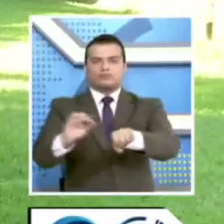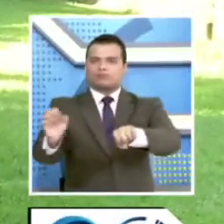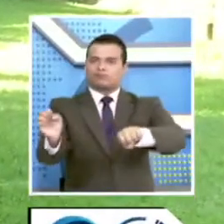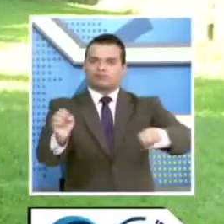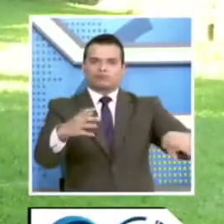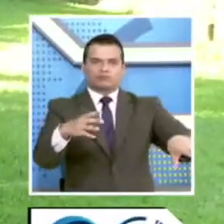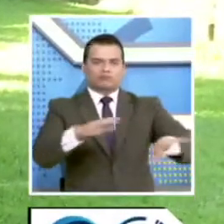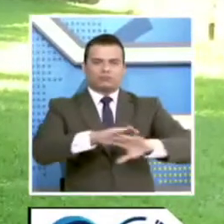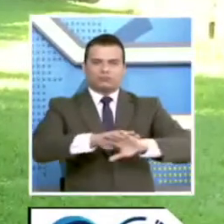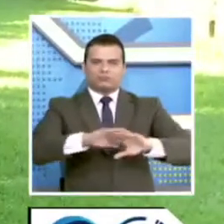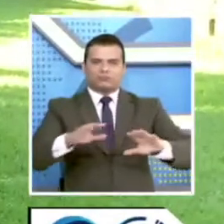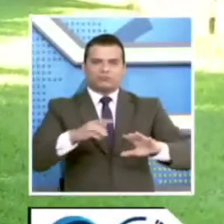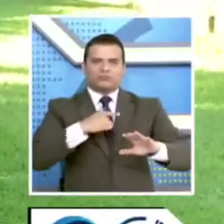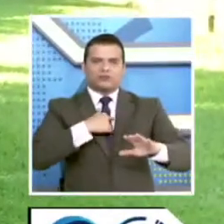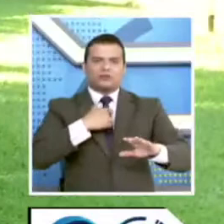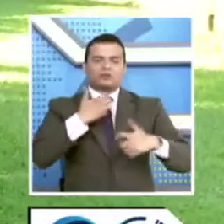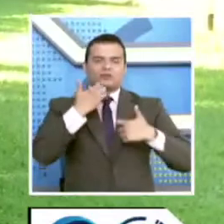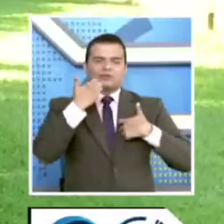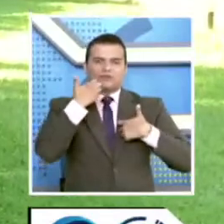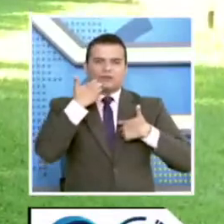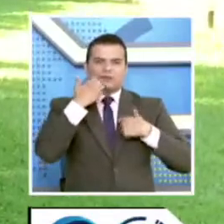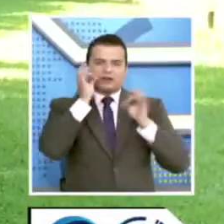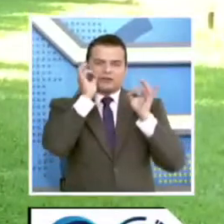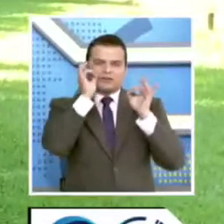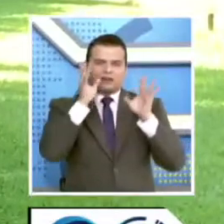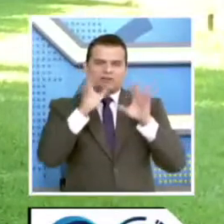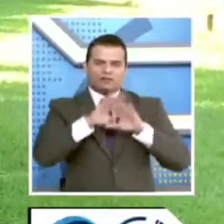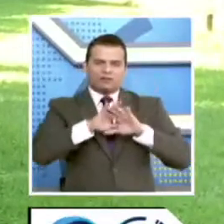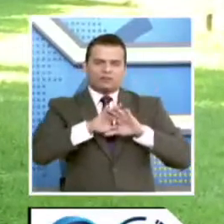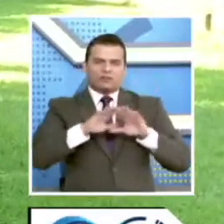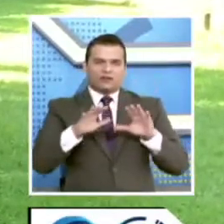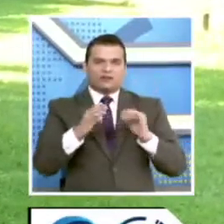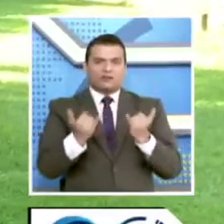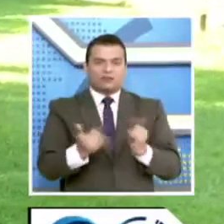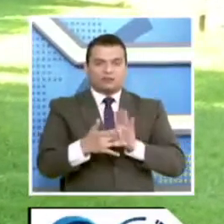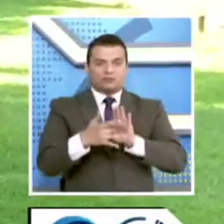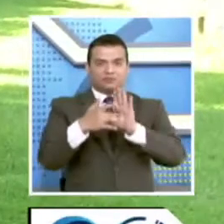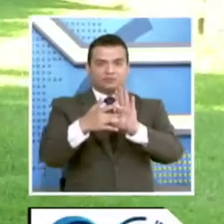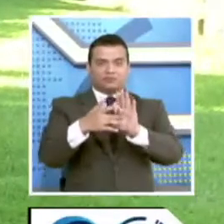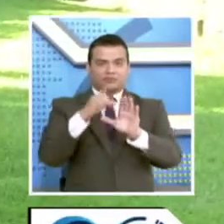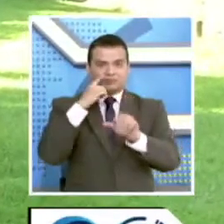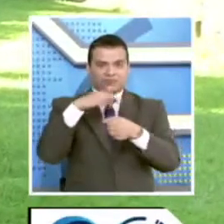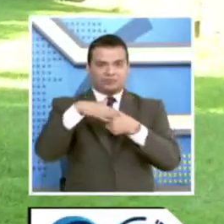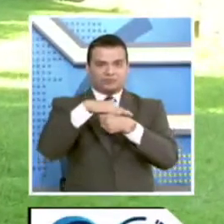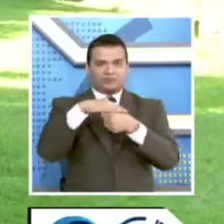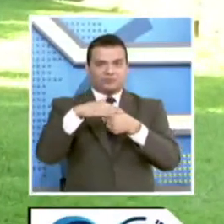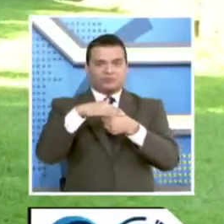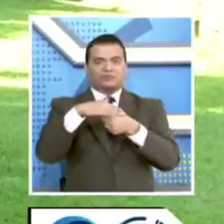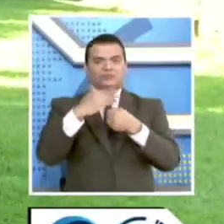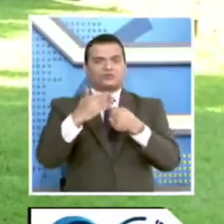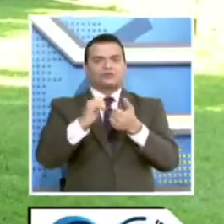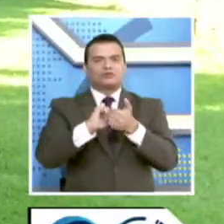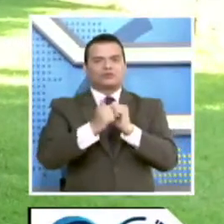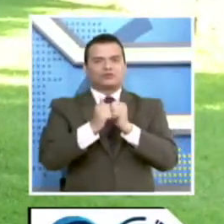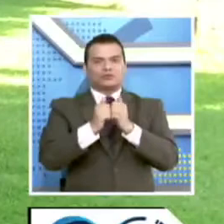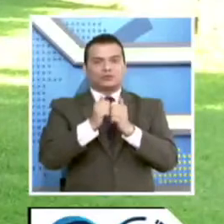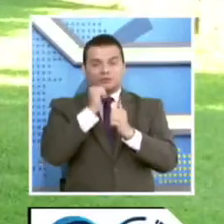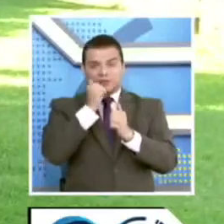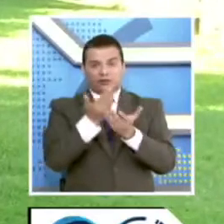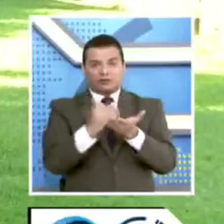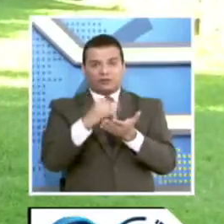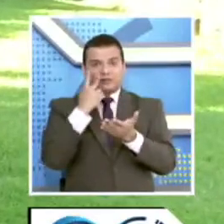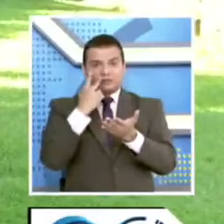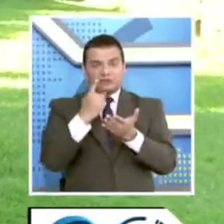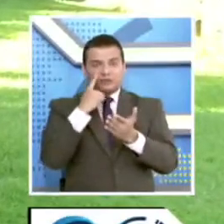retiró porque tiene una enfermedad que no tiene cura. Llegó el momento del panorama deportivo. Nos vemos mañana, Dios mediante, aquí en el Noticiero